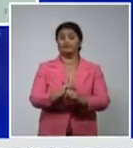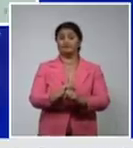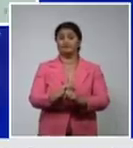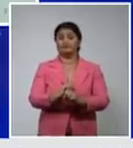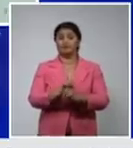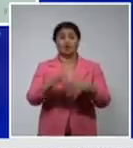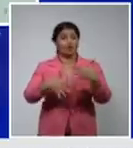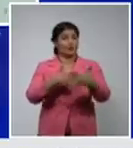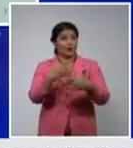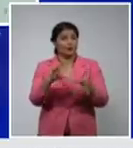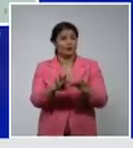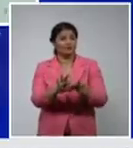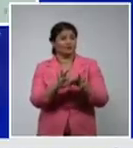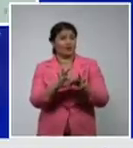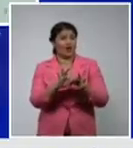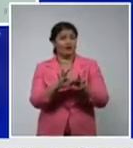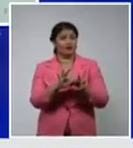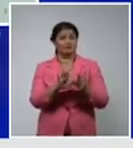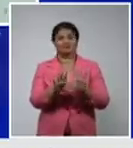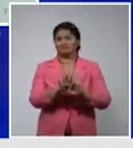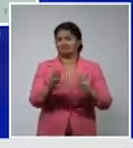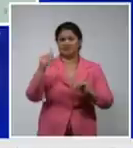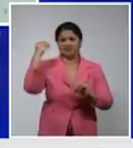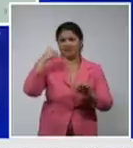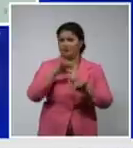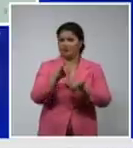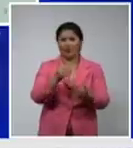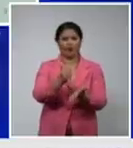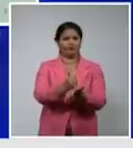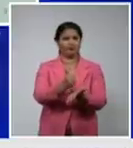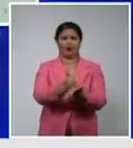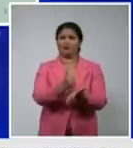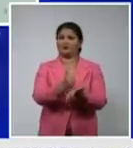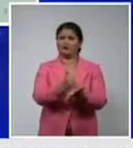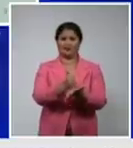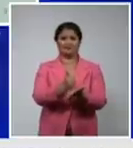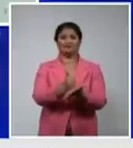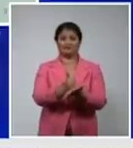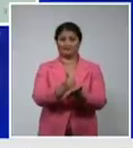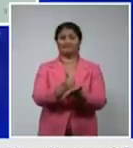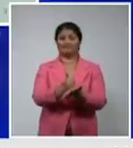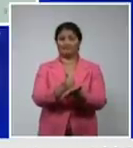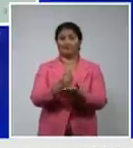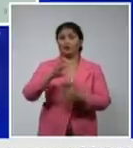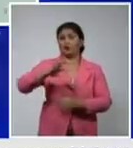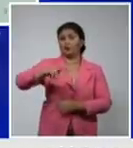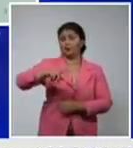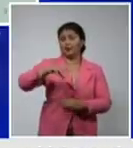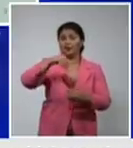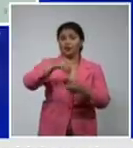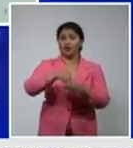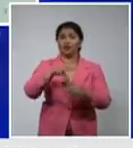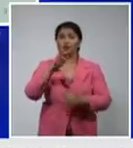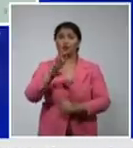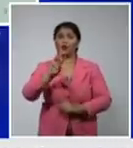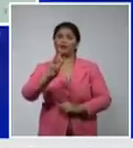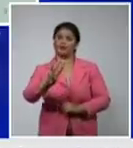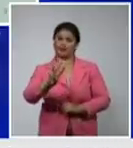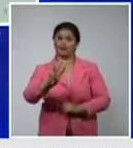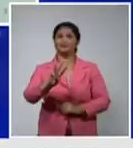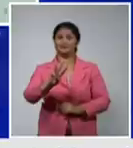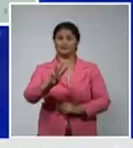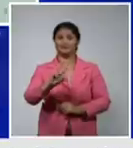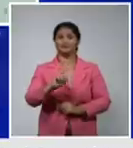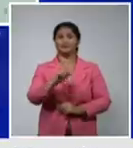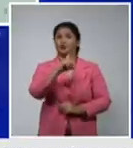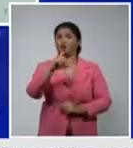hemos reiterado, está en el municipio cabecera, Pinar del Río, que tiene 43 ayer, Consolación